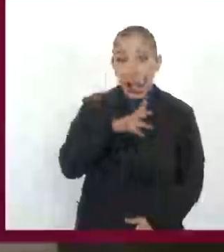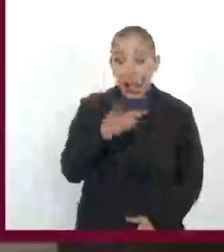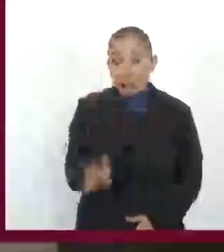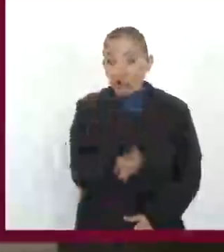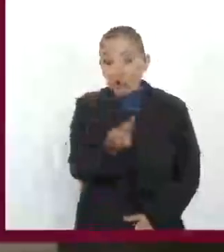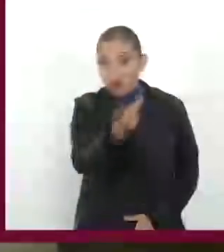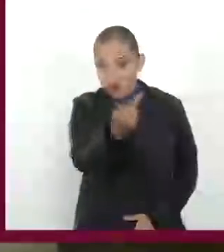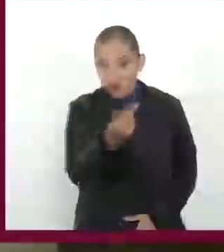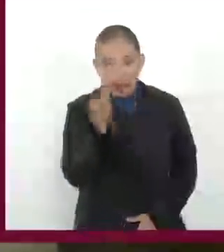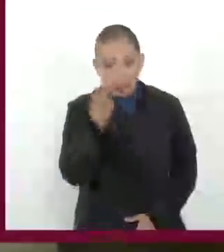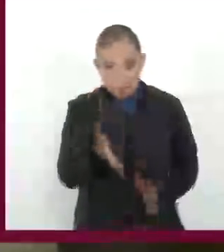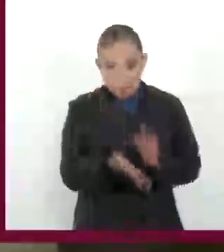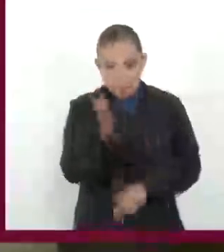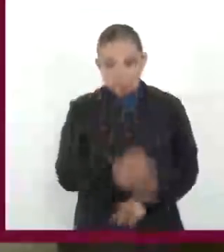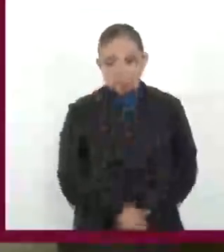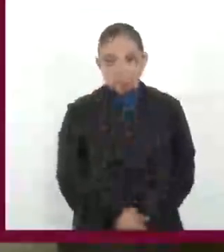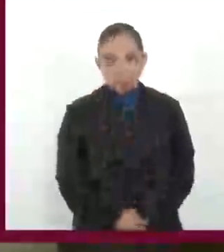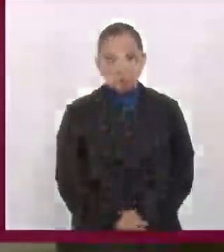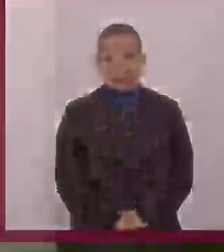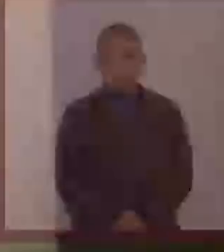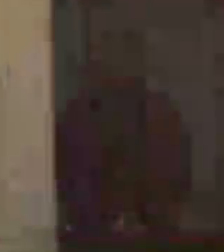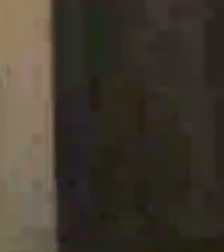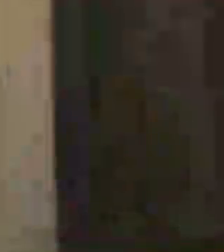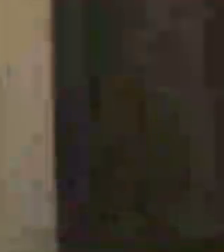Mira, ahí podemos pedir informes. ¡Vamos!